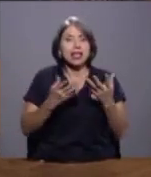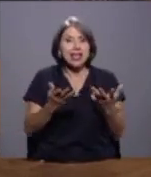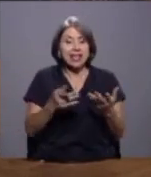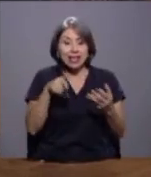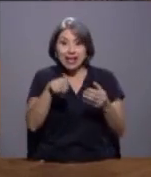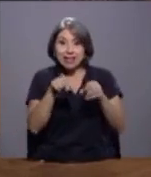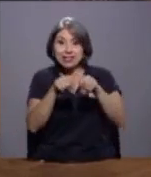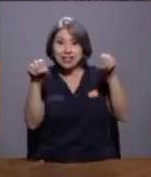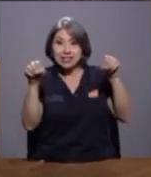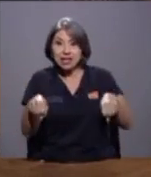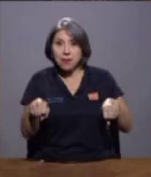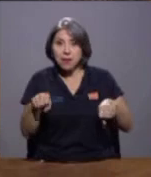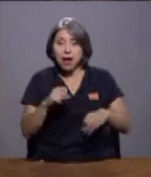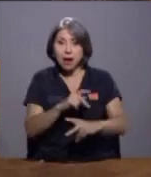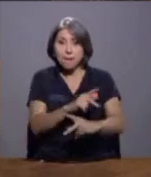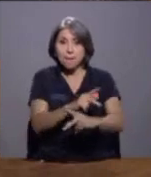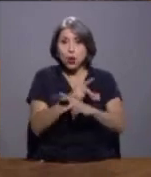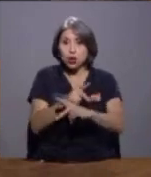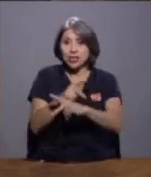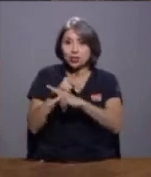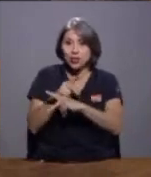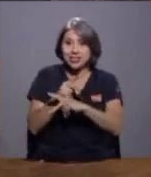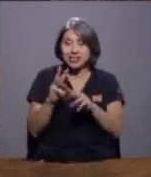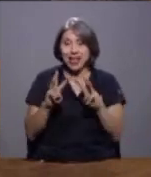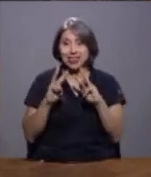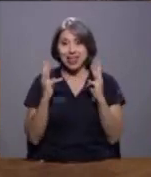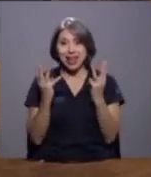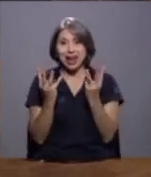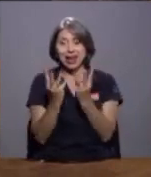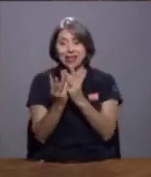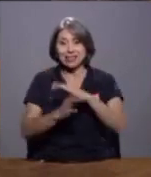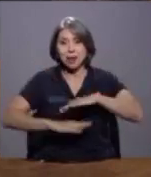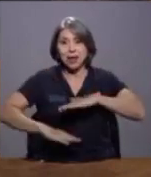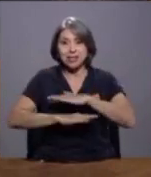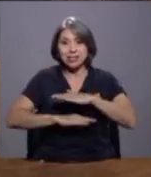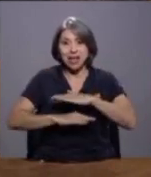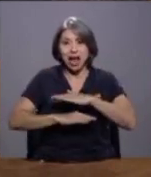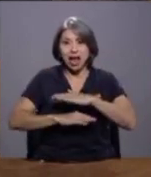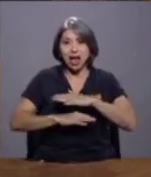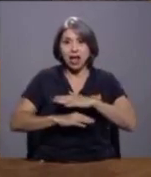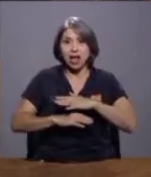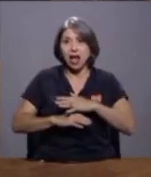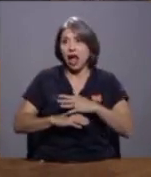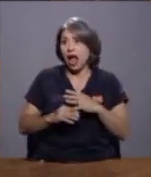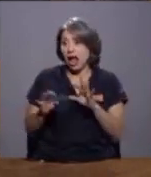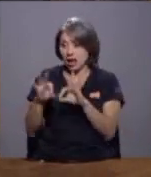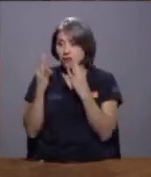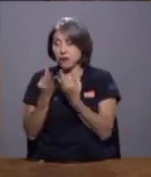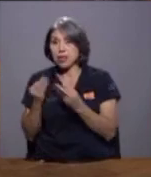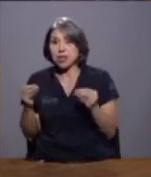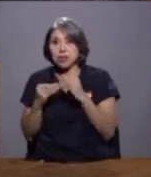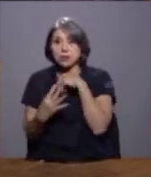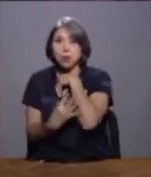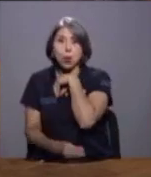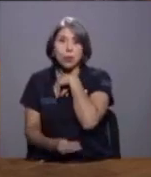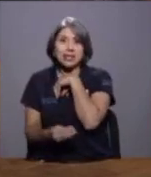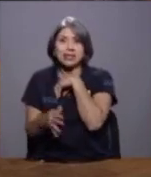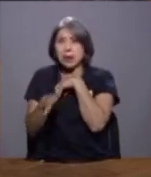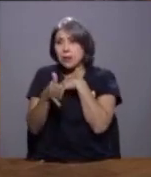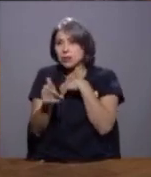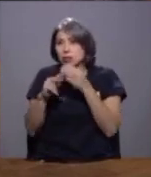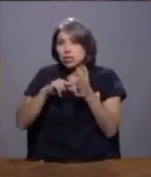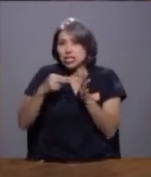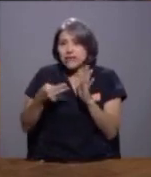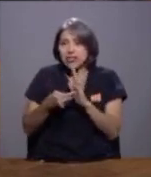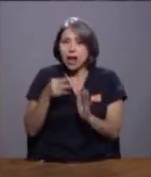esquema proteccionista de la canasta básica, le costaba a las familias más pobres alrededor de un 40% de su